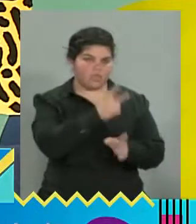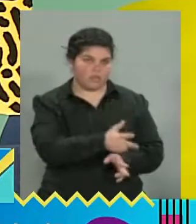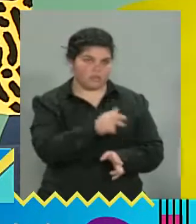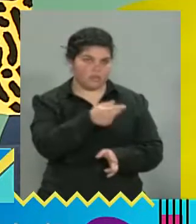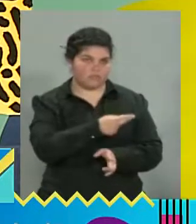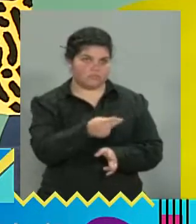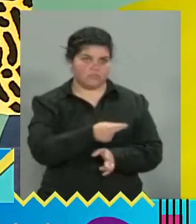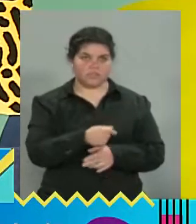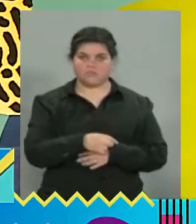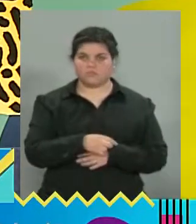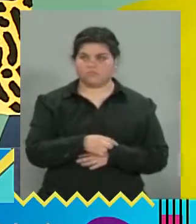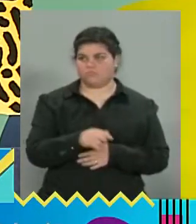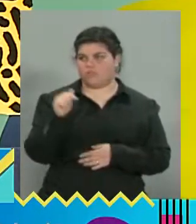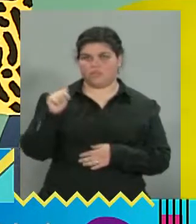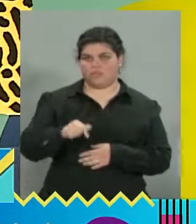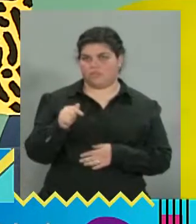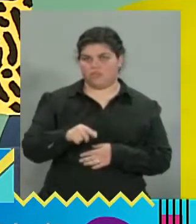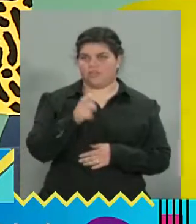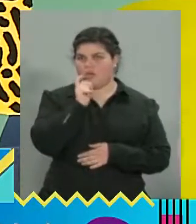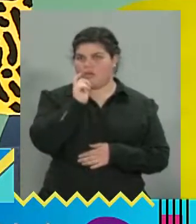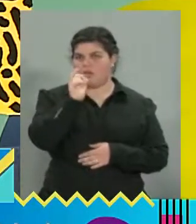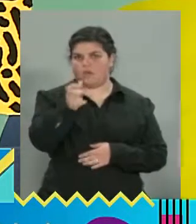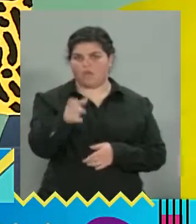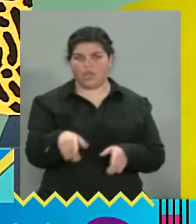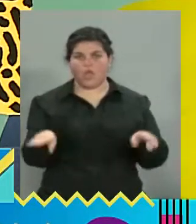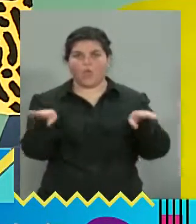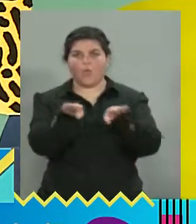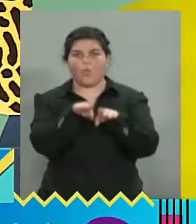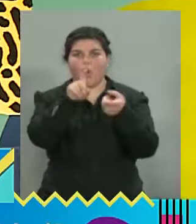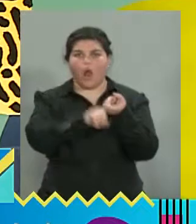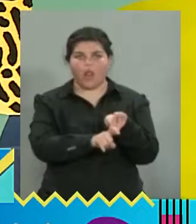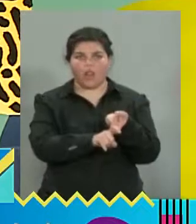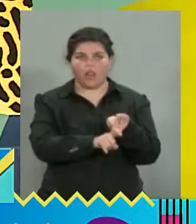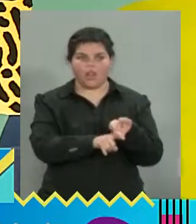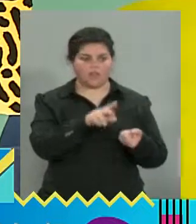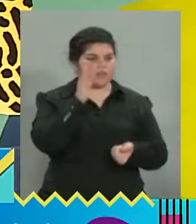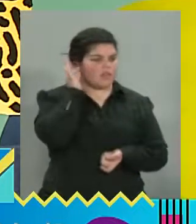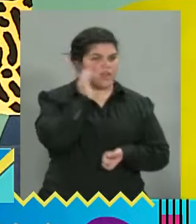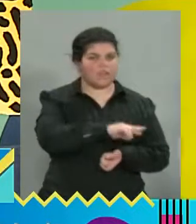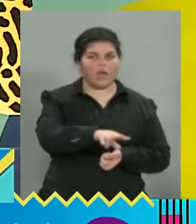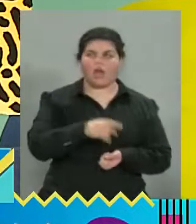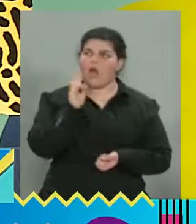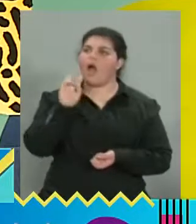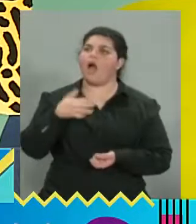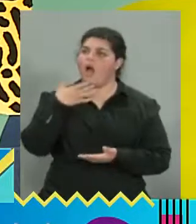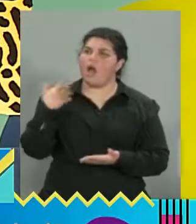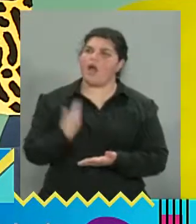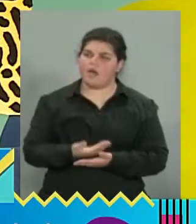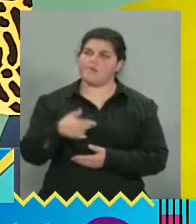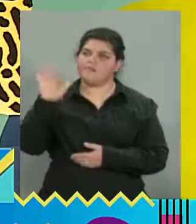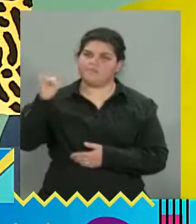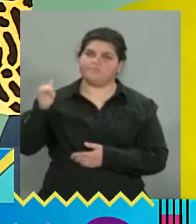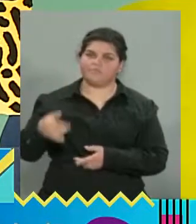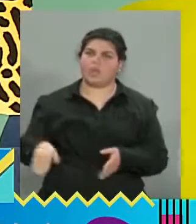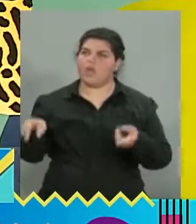estos términos. Yo decía, las niñas van a preguntar, ¿qué es matrimonio igualitario? No preguntaron. Dijeron, ah, claro, matrimonio igualitario.